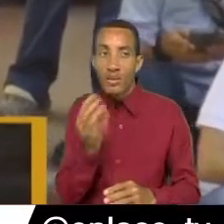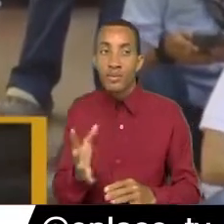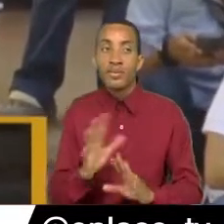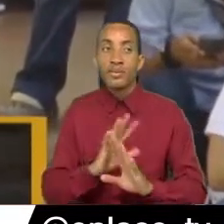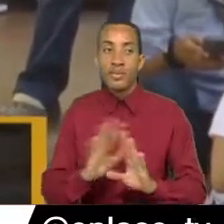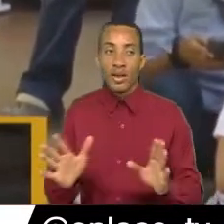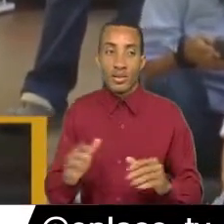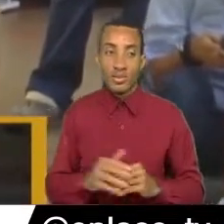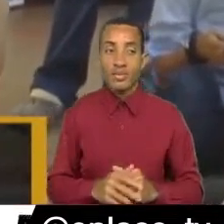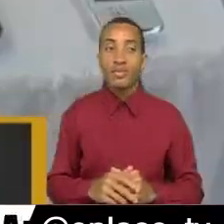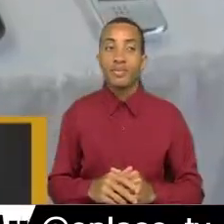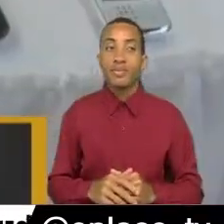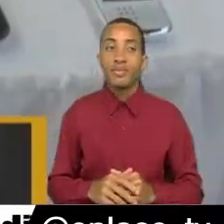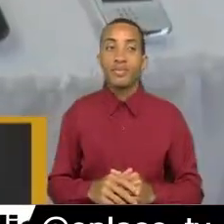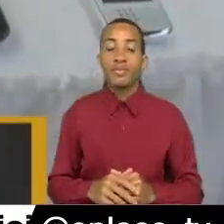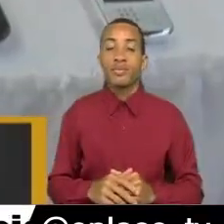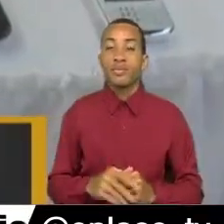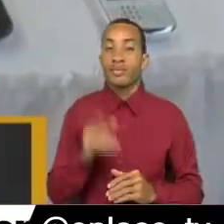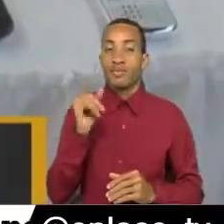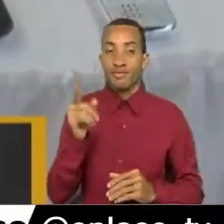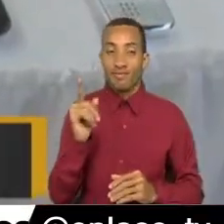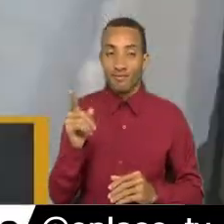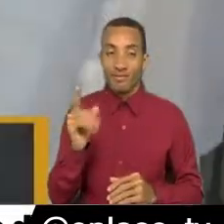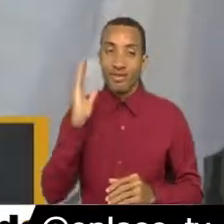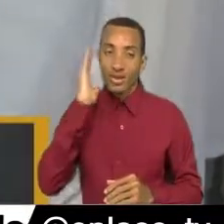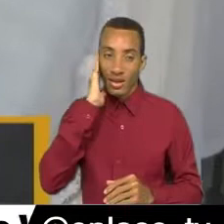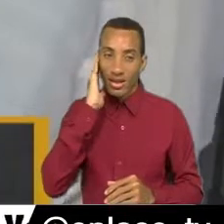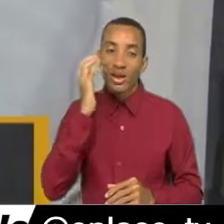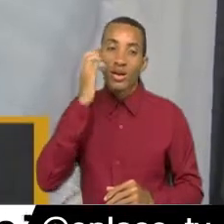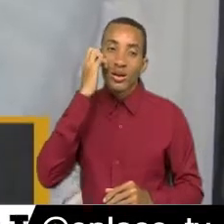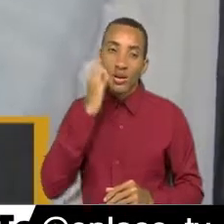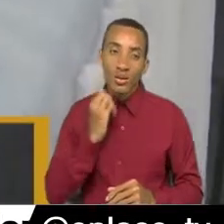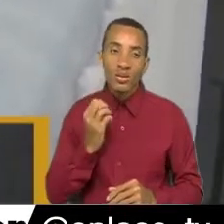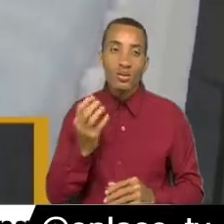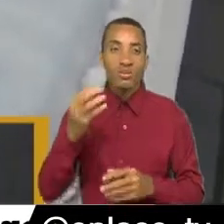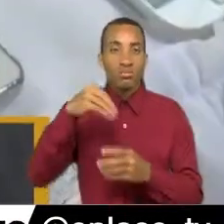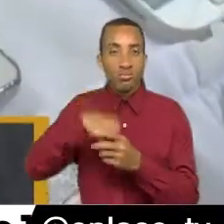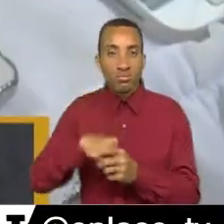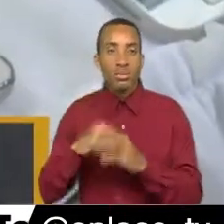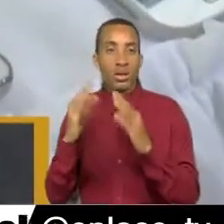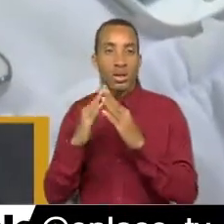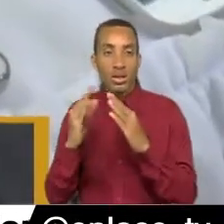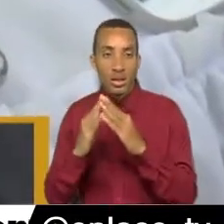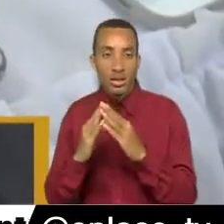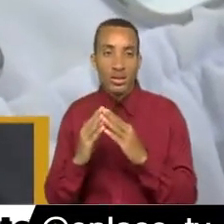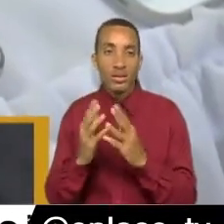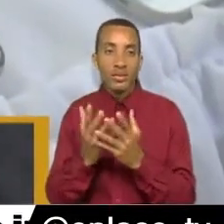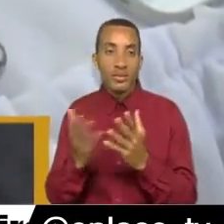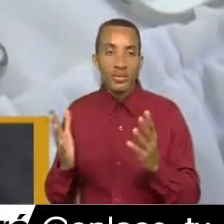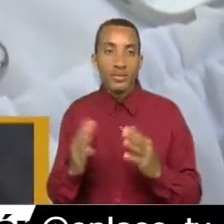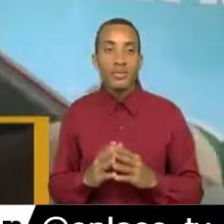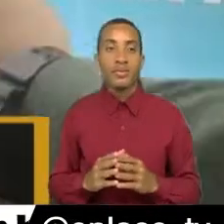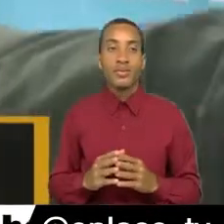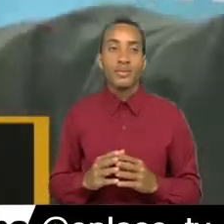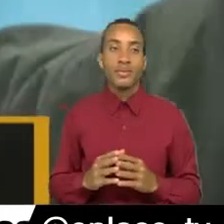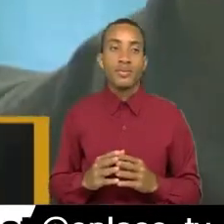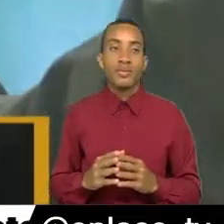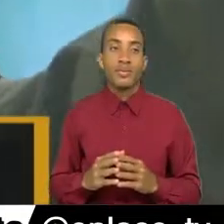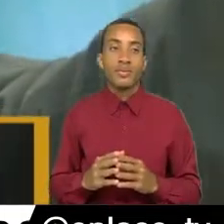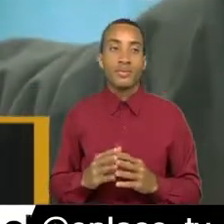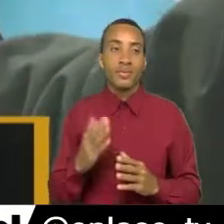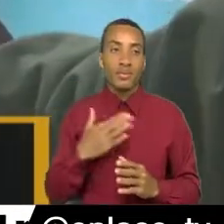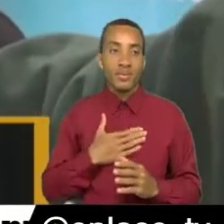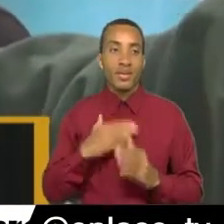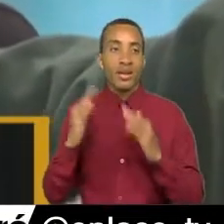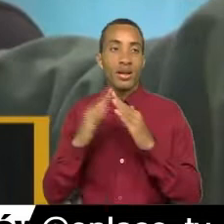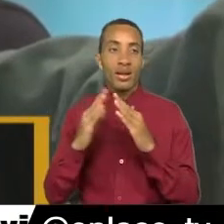sus celulares aseguraron que los equipos móviles fueron robados al interior de sus viviendas, es decir, dieron papaya. Lo llevaron de la casa de un